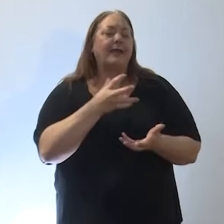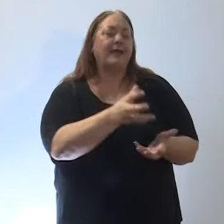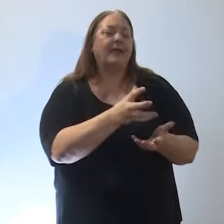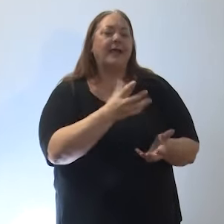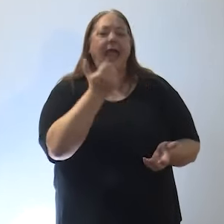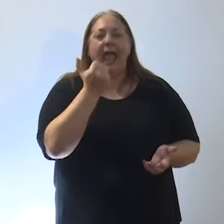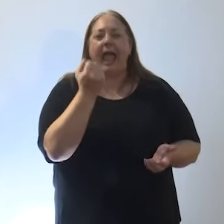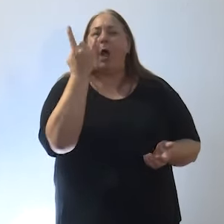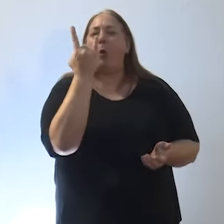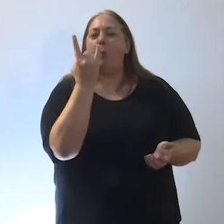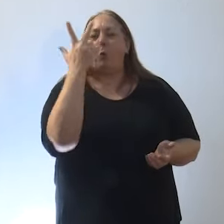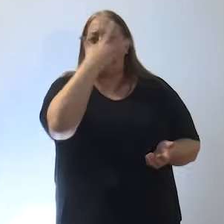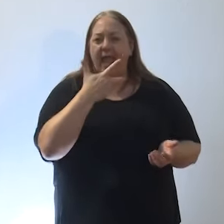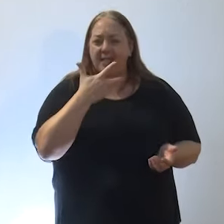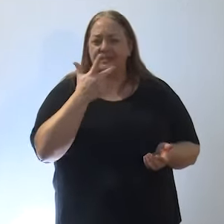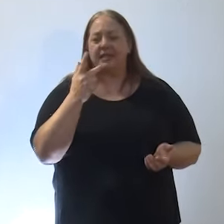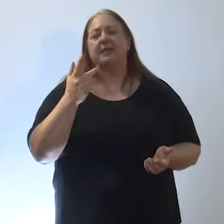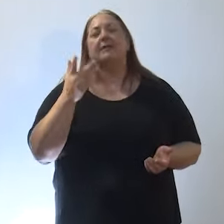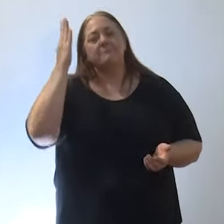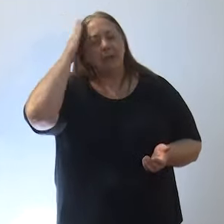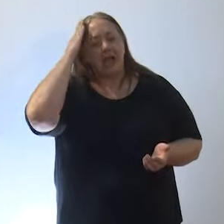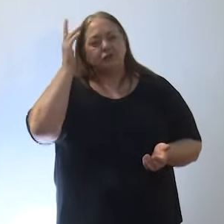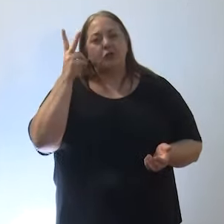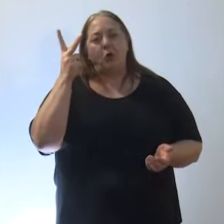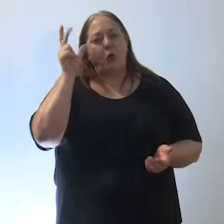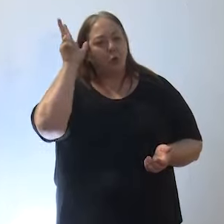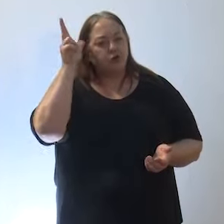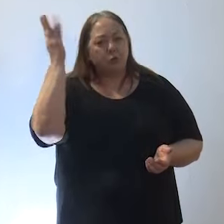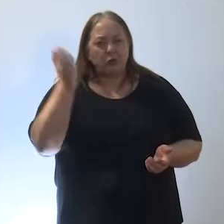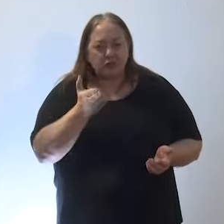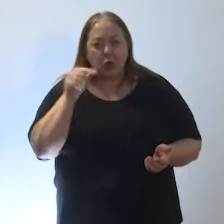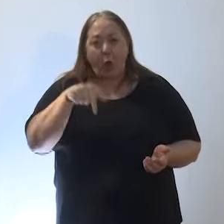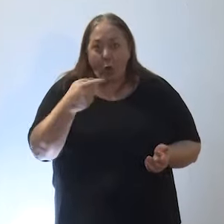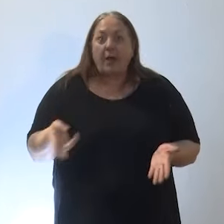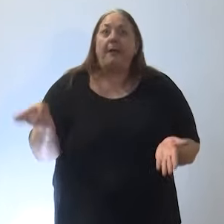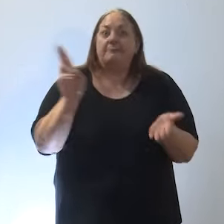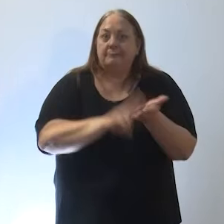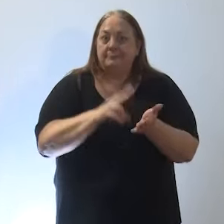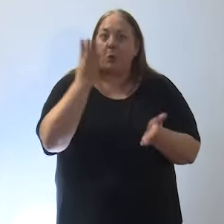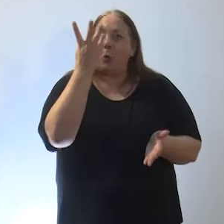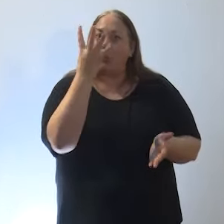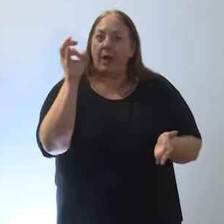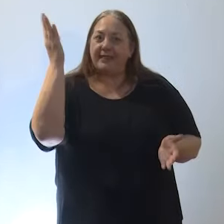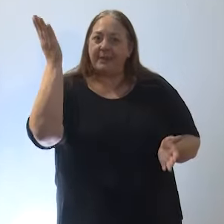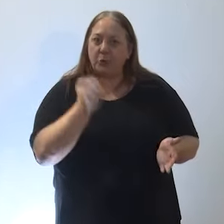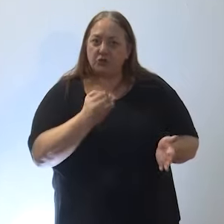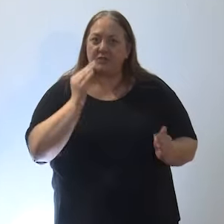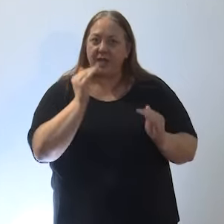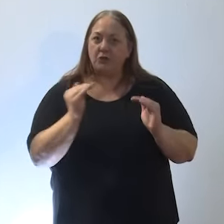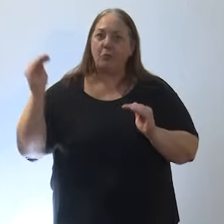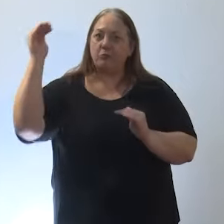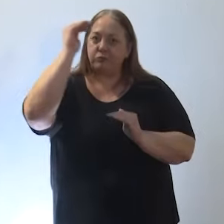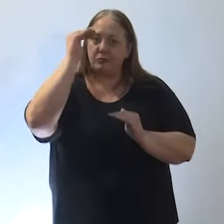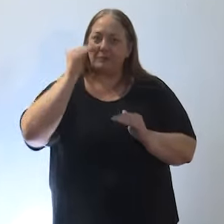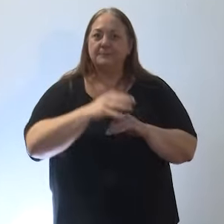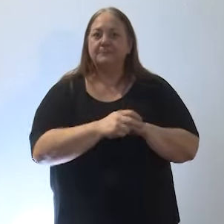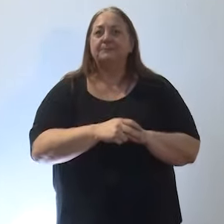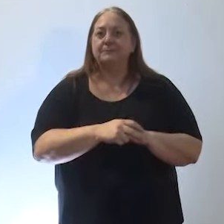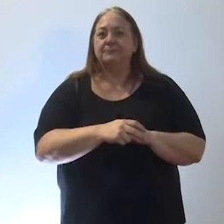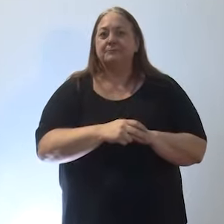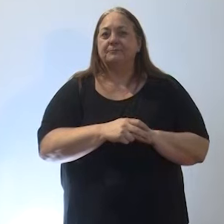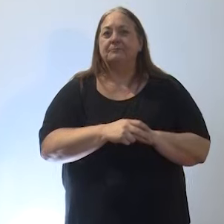aumentar en marzo el 8% y ahora la volver la va a volver a aumentar el 40% o sea este